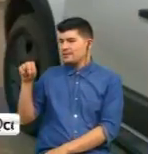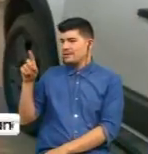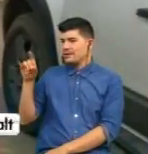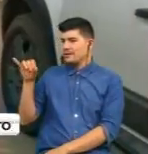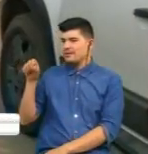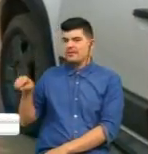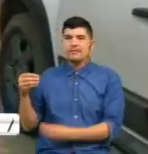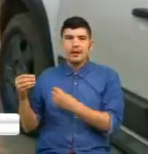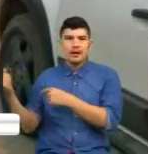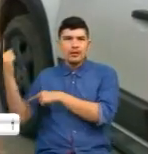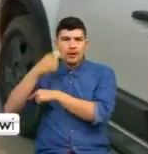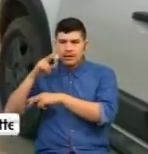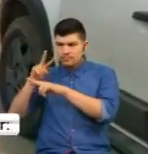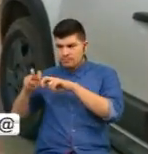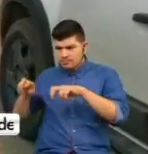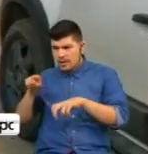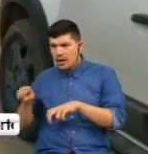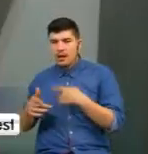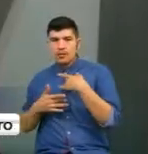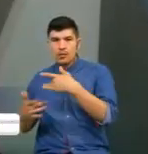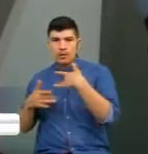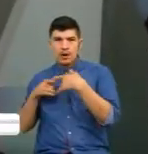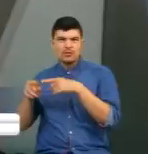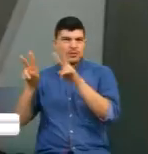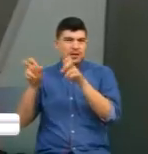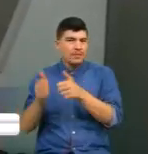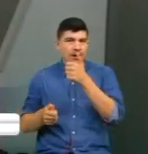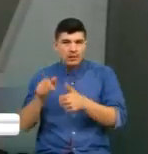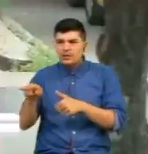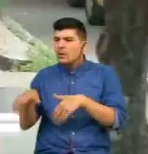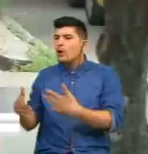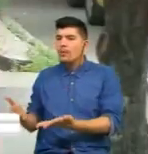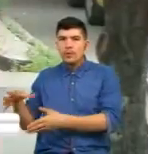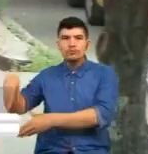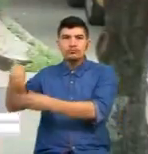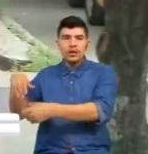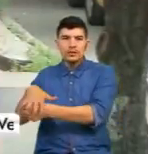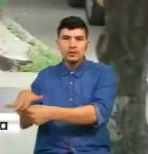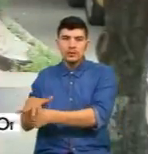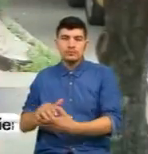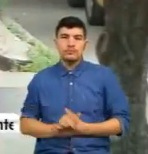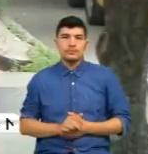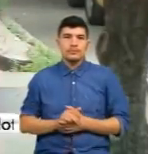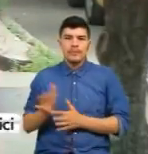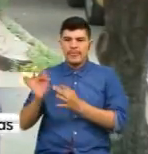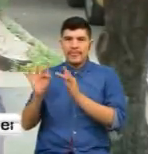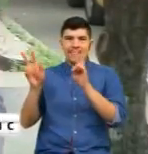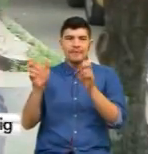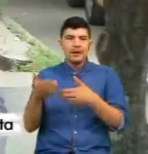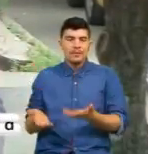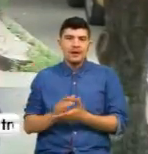precisamente para hacer una jornada de verificación y de solidaridad en términos de cómo están allá. Fueron tratados temas como la falta